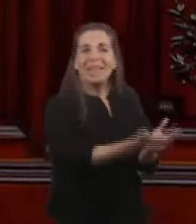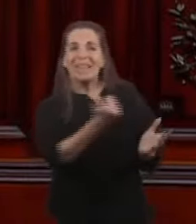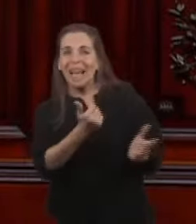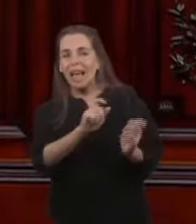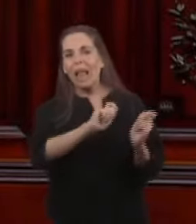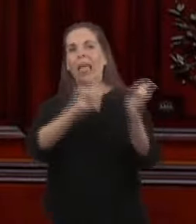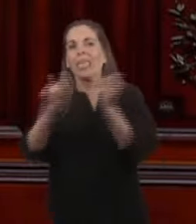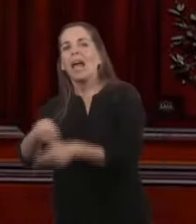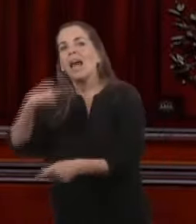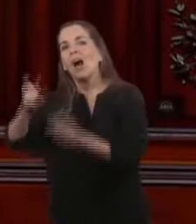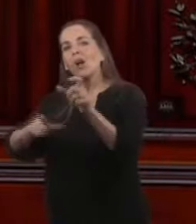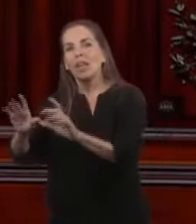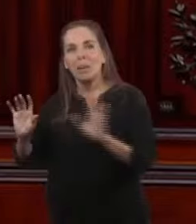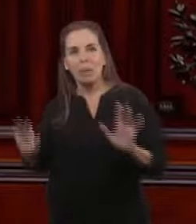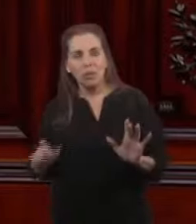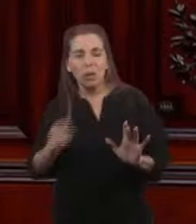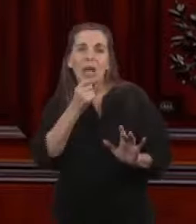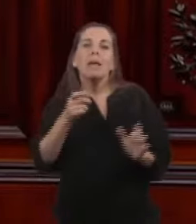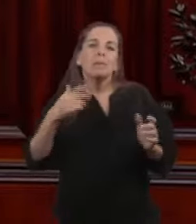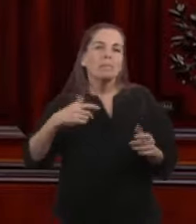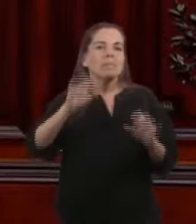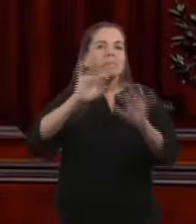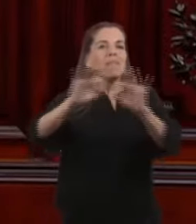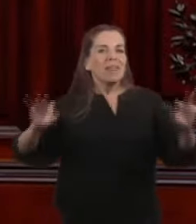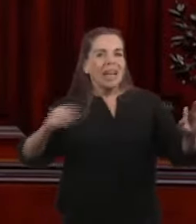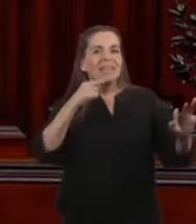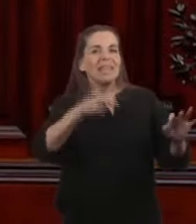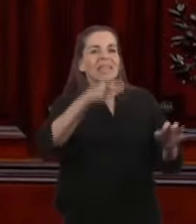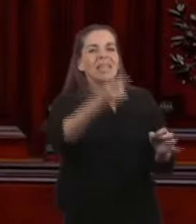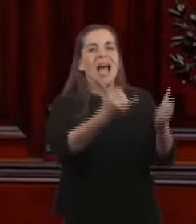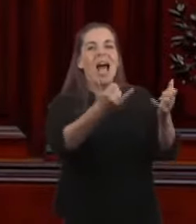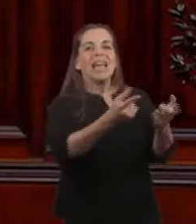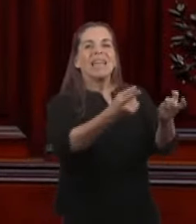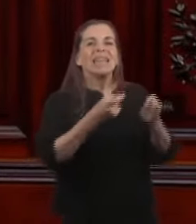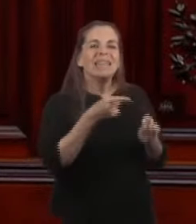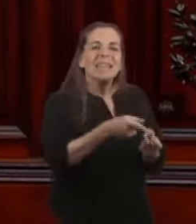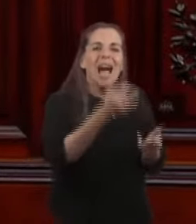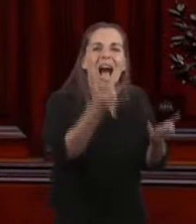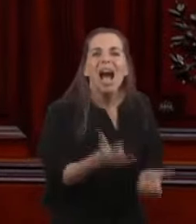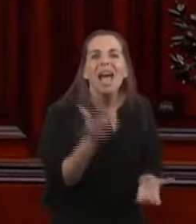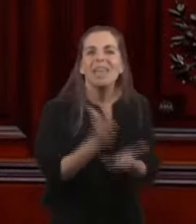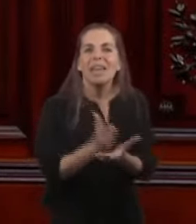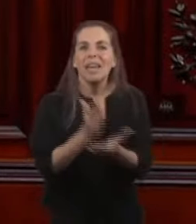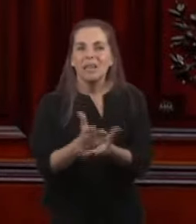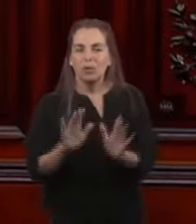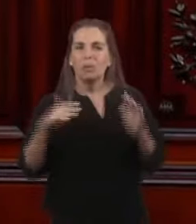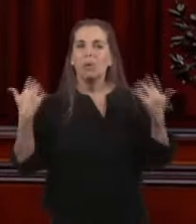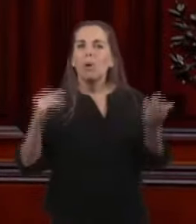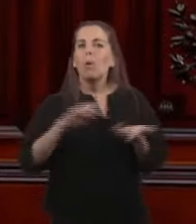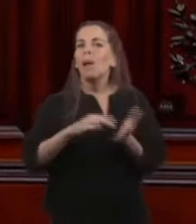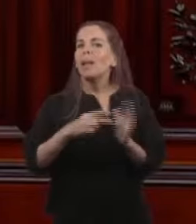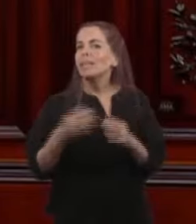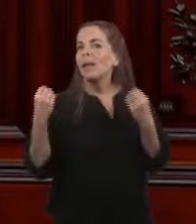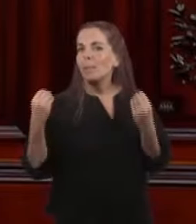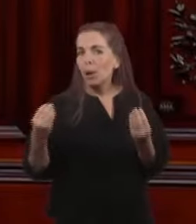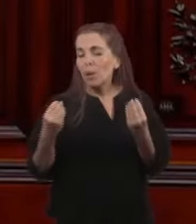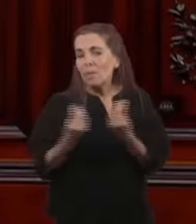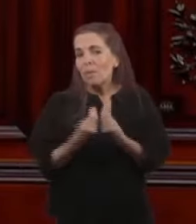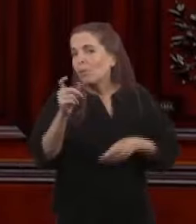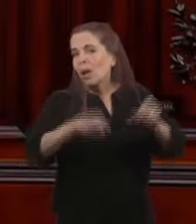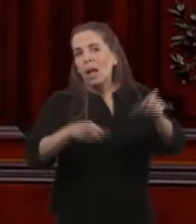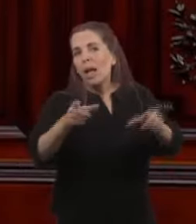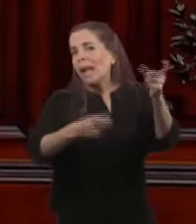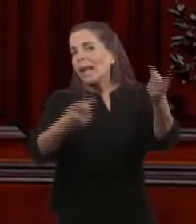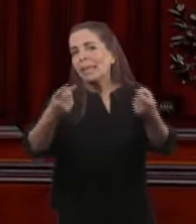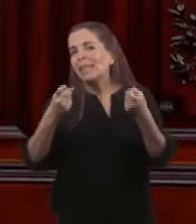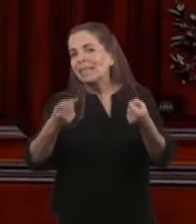inconsistente que dice que donde hay una necesidad nace un derecho pero el problema estimados es que las necesidades son infinitas y los